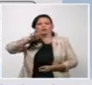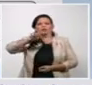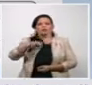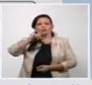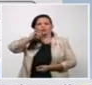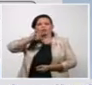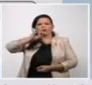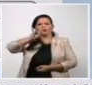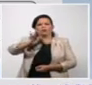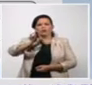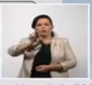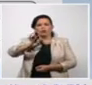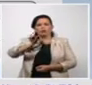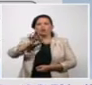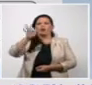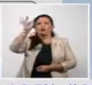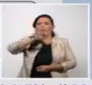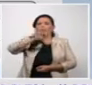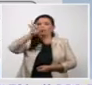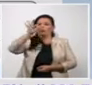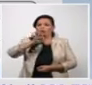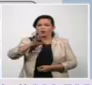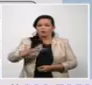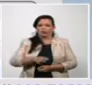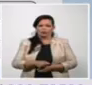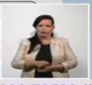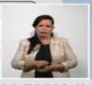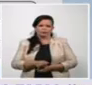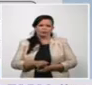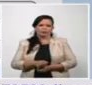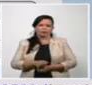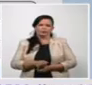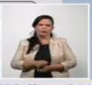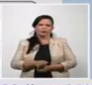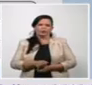44,97% de todos los reportados por el mundo, con